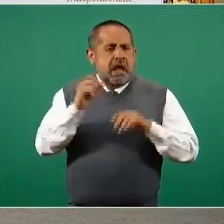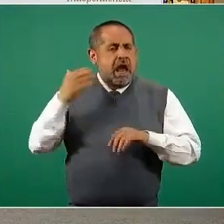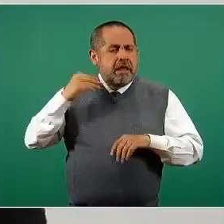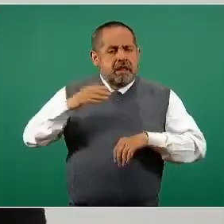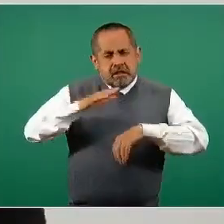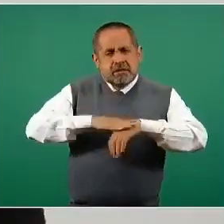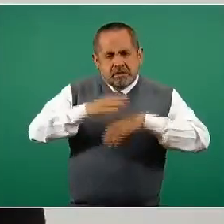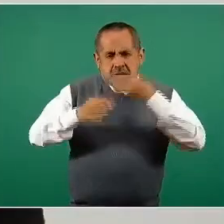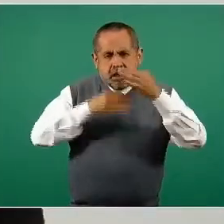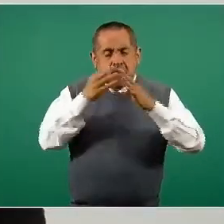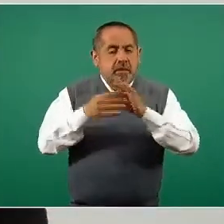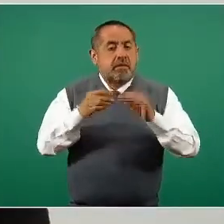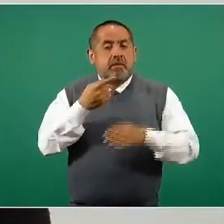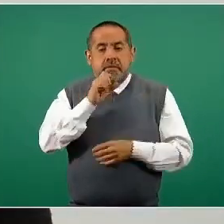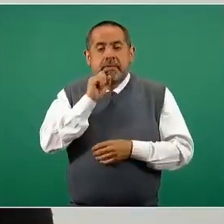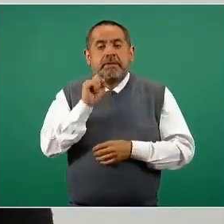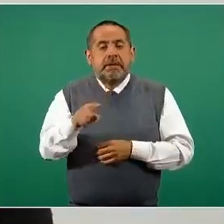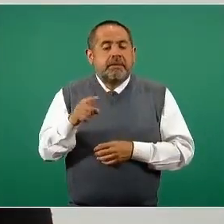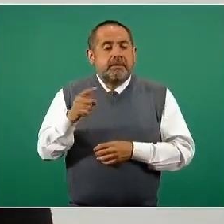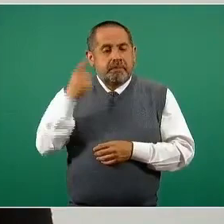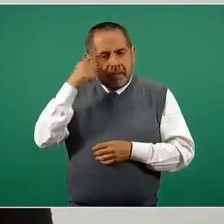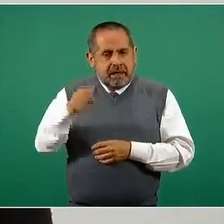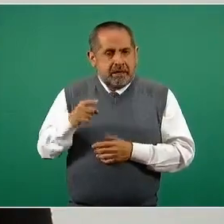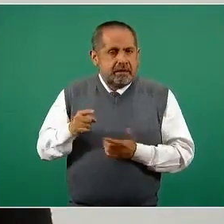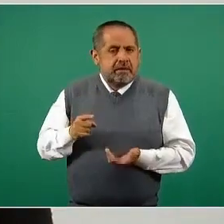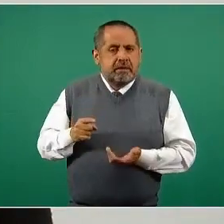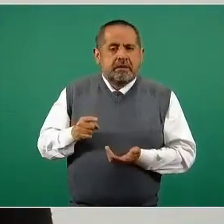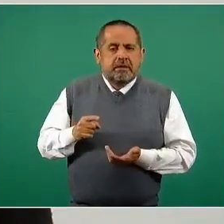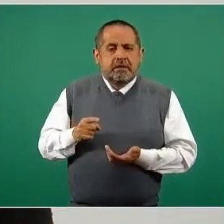diferentes conferencias, sino también siendo